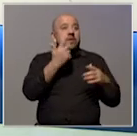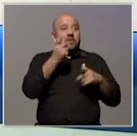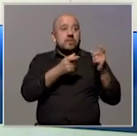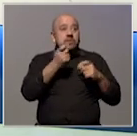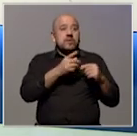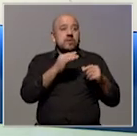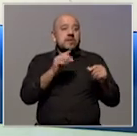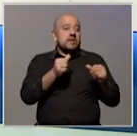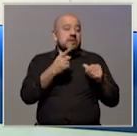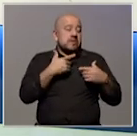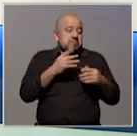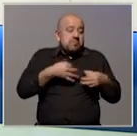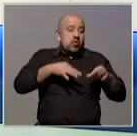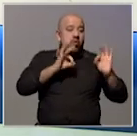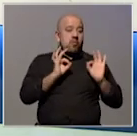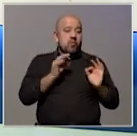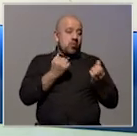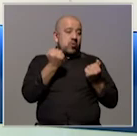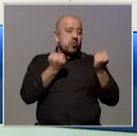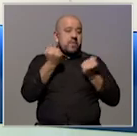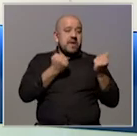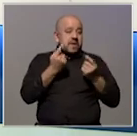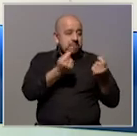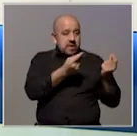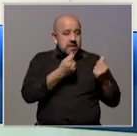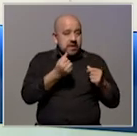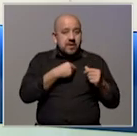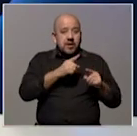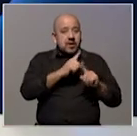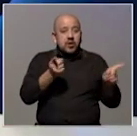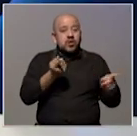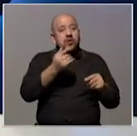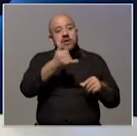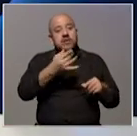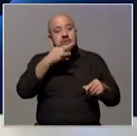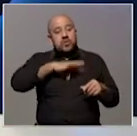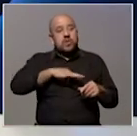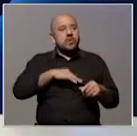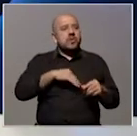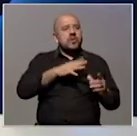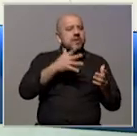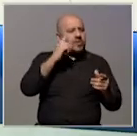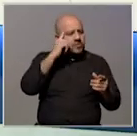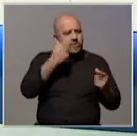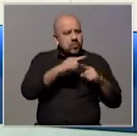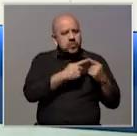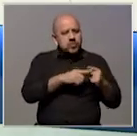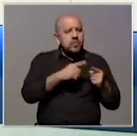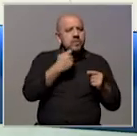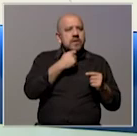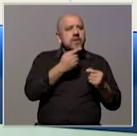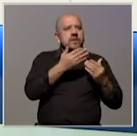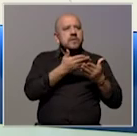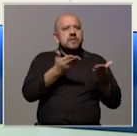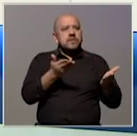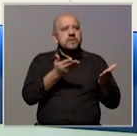situación económica más desahogada que dependen de sí mismas que manejan su tiempo y no los asalariados ua salarial es una discusión pendiente es pensar en que